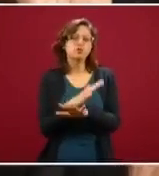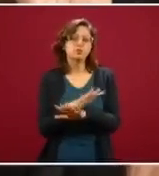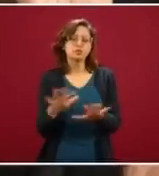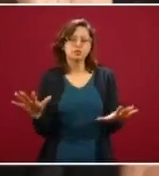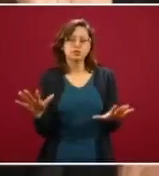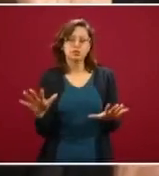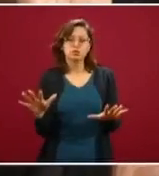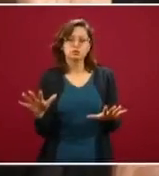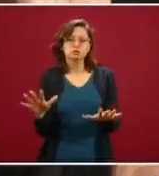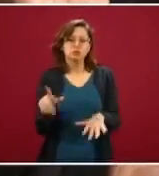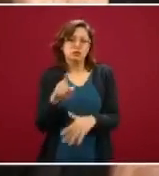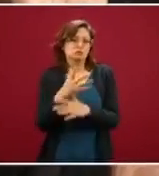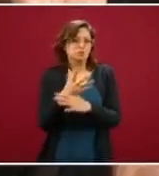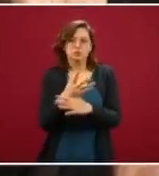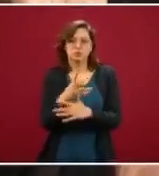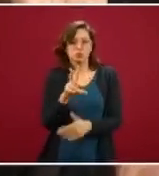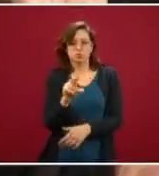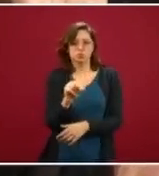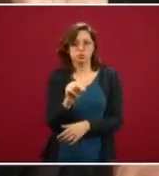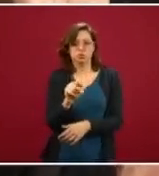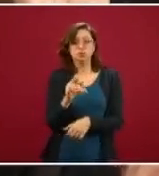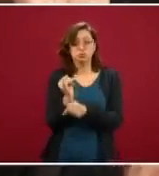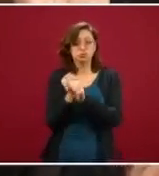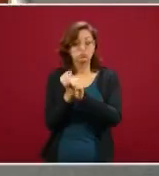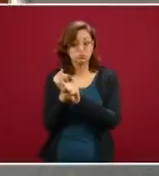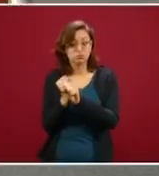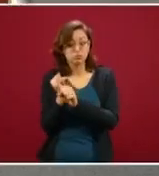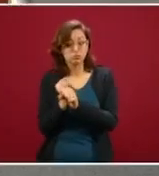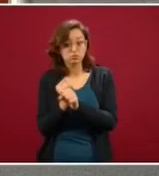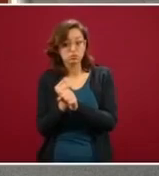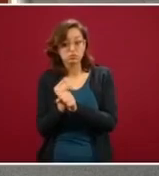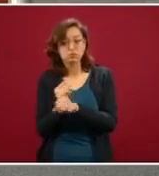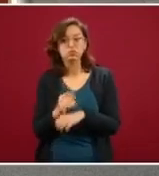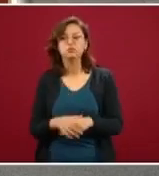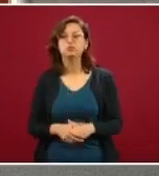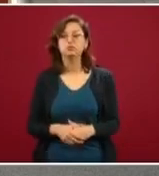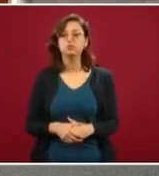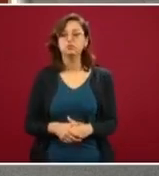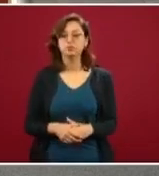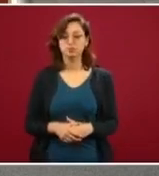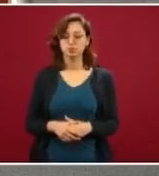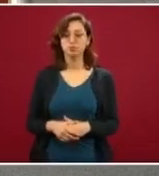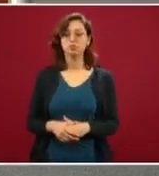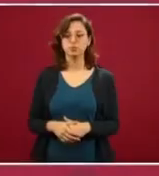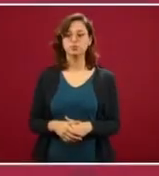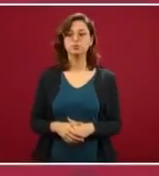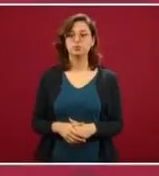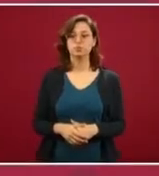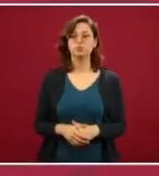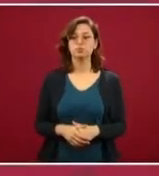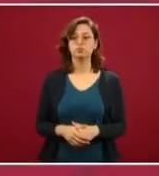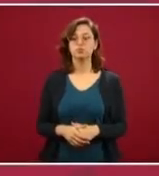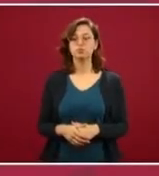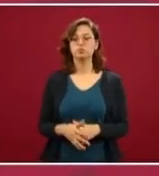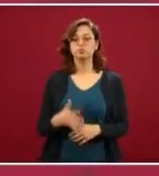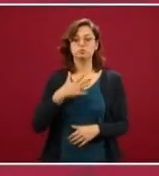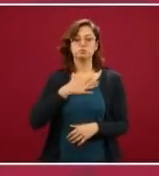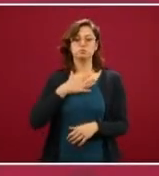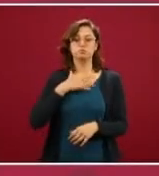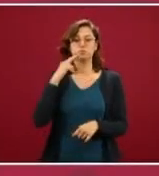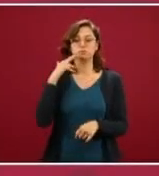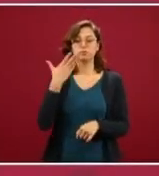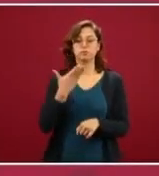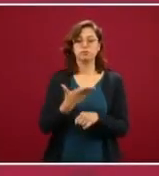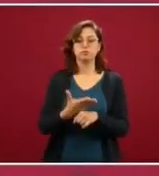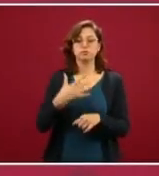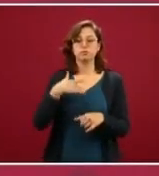no, pues si se investigarían. Sí, lo que corresponde a nosotros, yo di una instrucción